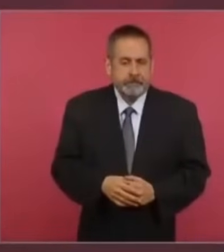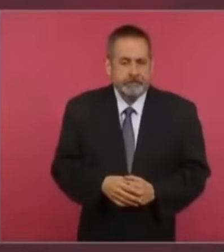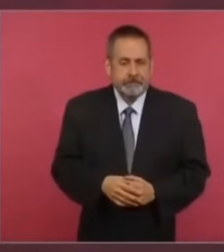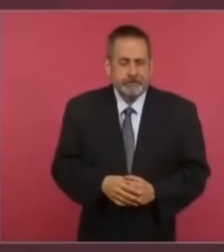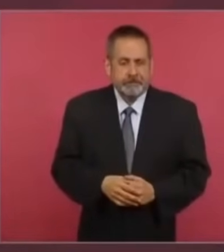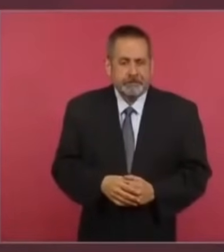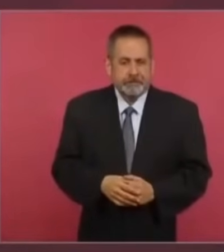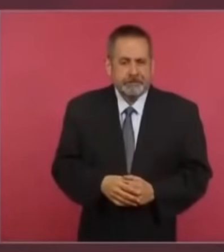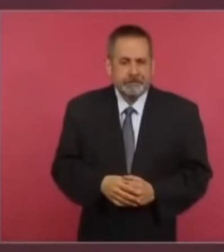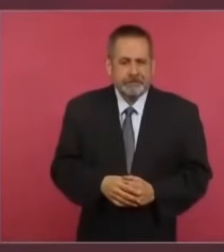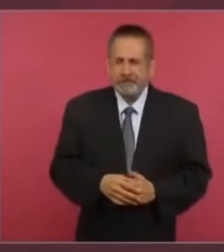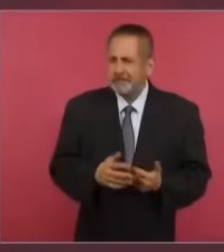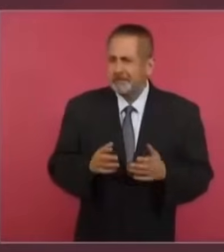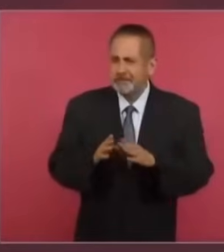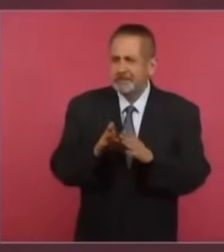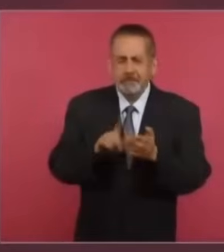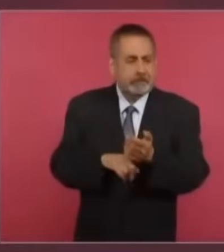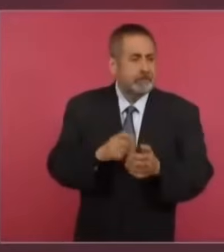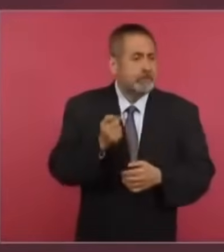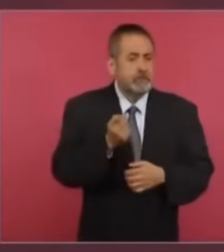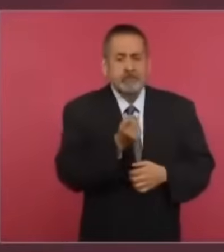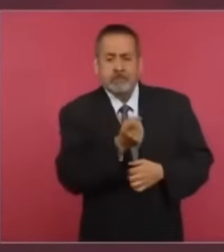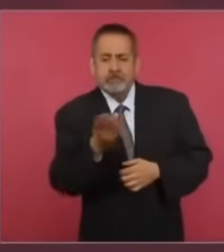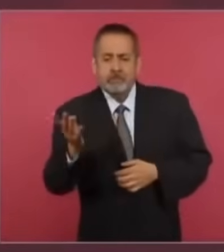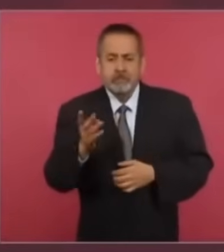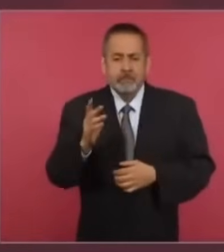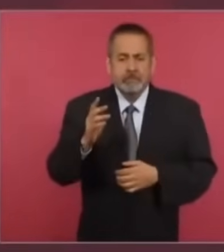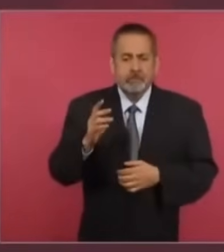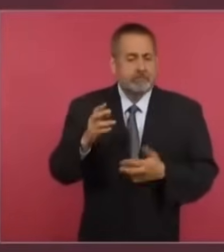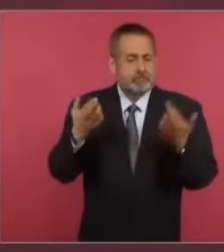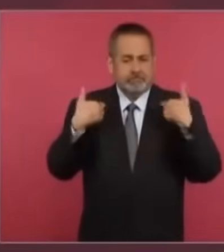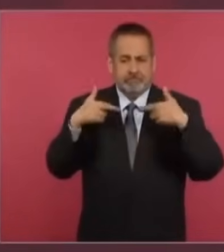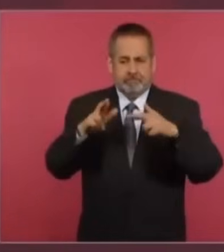hay maestros, ¿no?, panistas